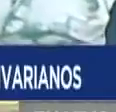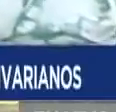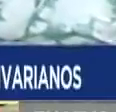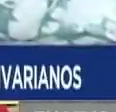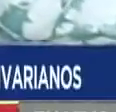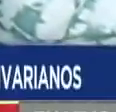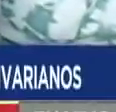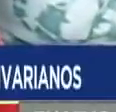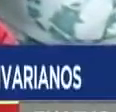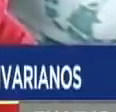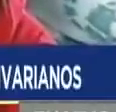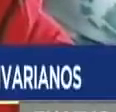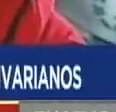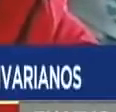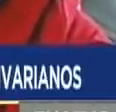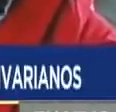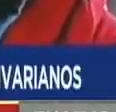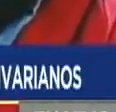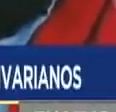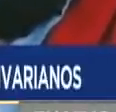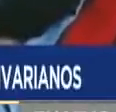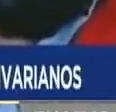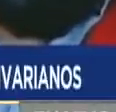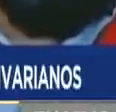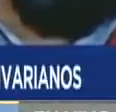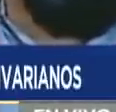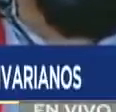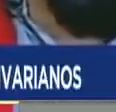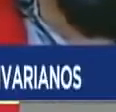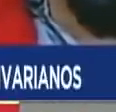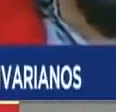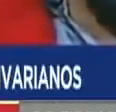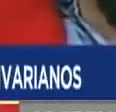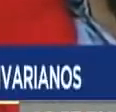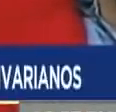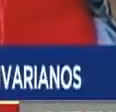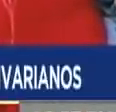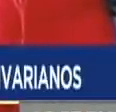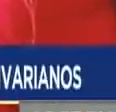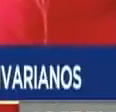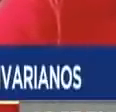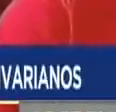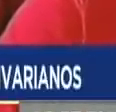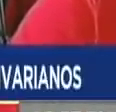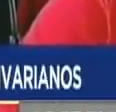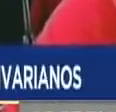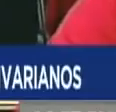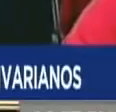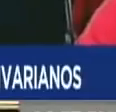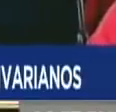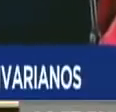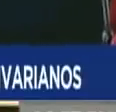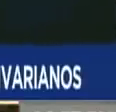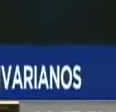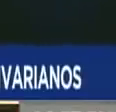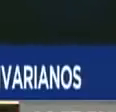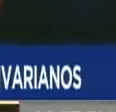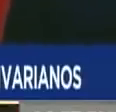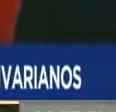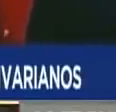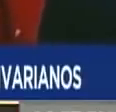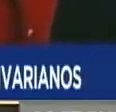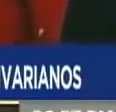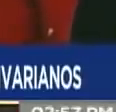5 décadas, en Venezuela concentraron su peor odio en los últimos 3 años. Justamente